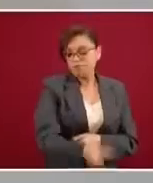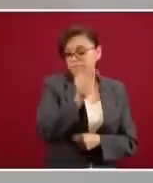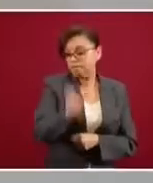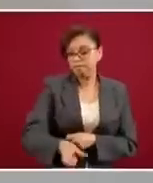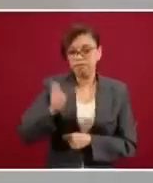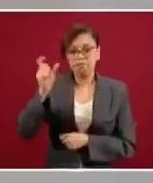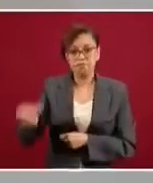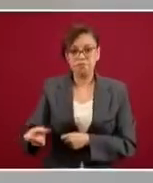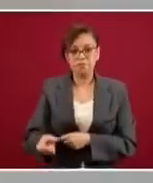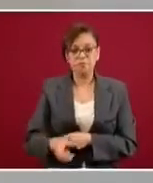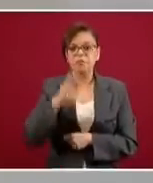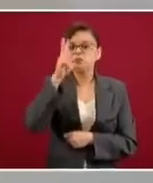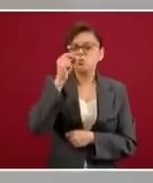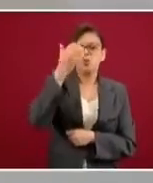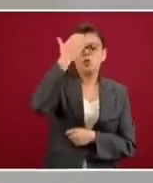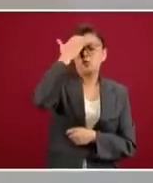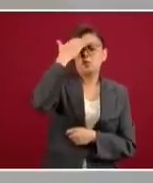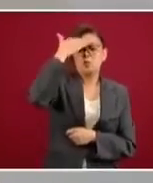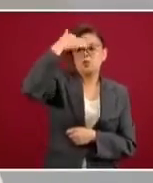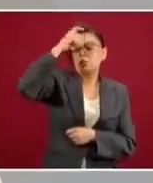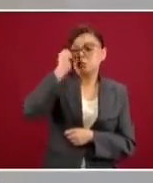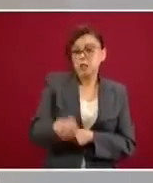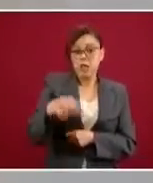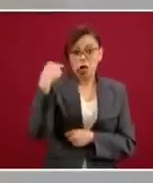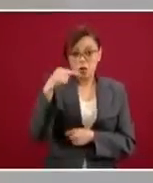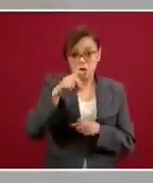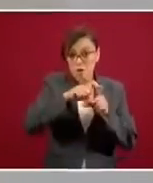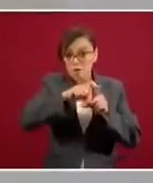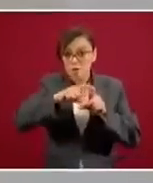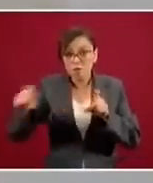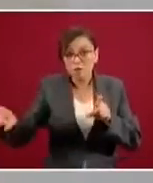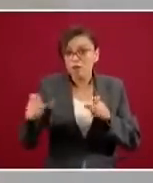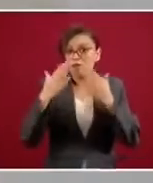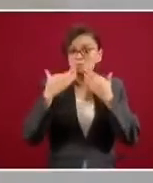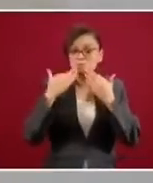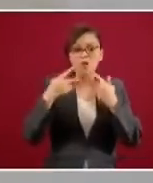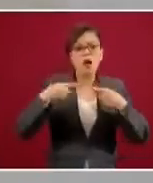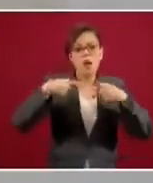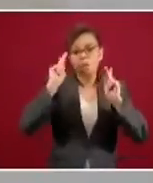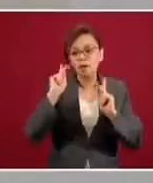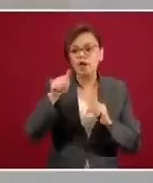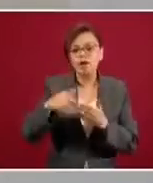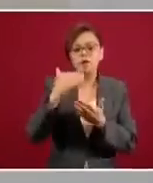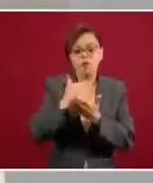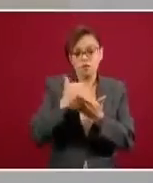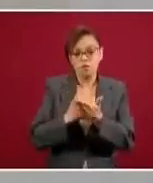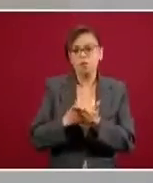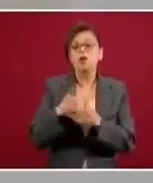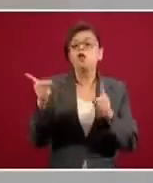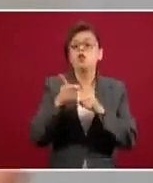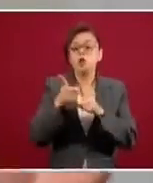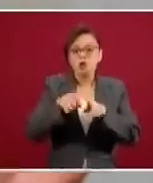ya está en los medios públicos, o aunque no esté el nombre, está en dónde trabaja, dónde vivía, y eso lleva a un